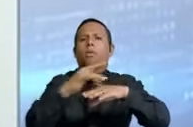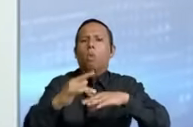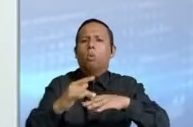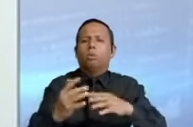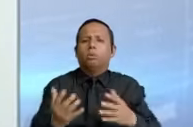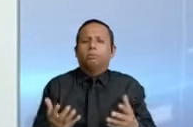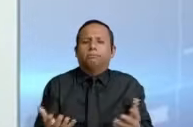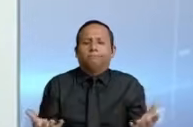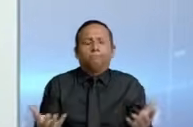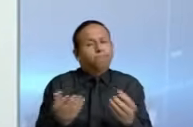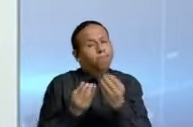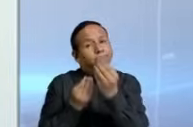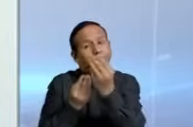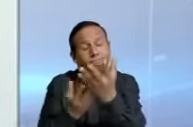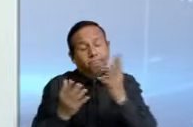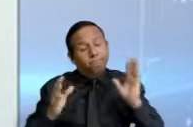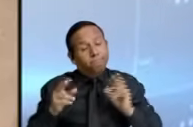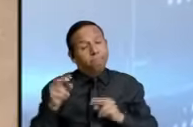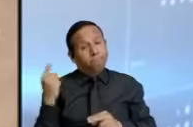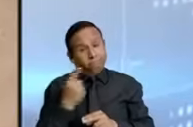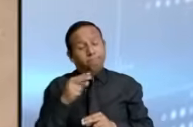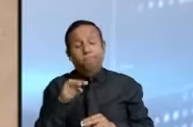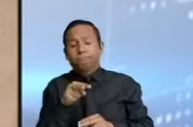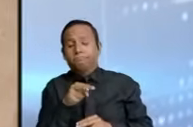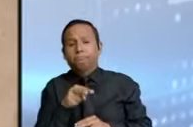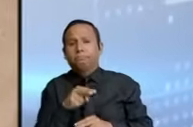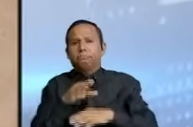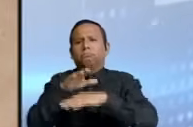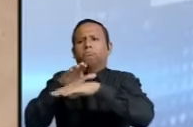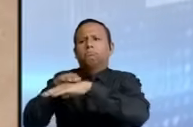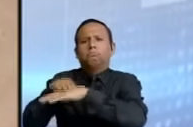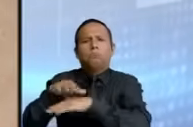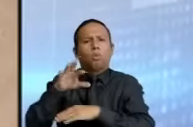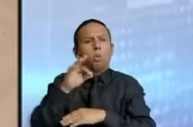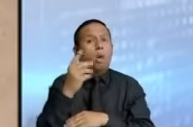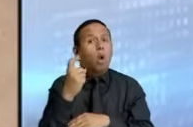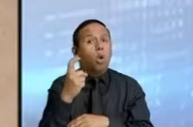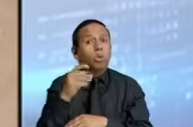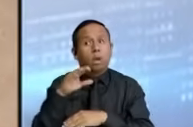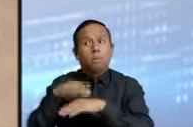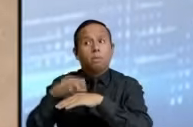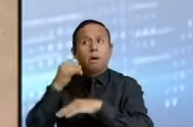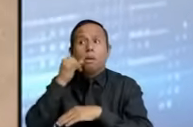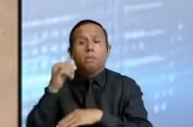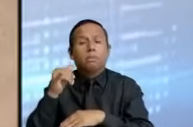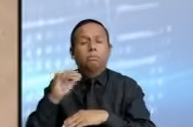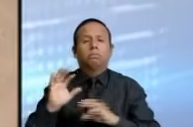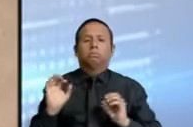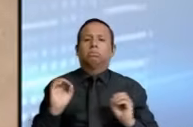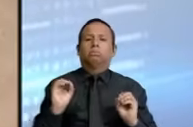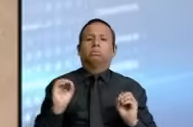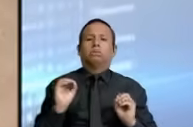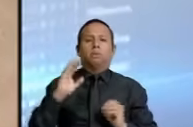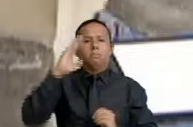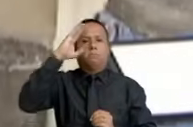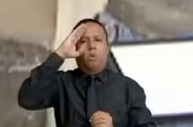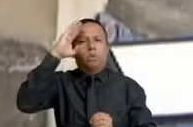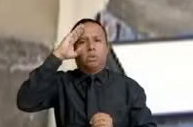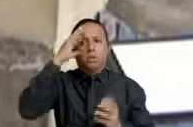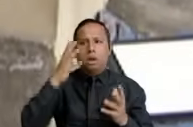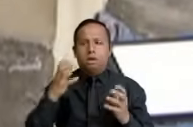eso es lo que le podría manifestar que es lo que se ha visto no hubo alerta del ecu 9111 Pero cuando la policía intentó